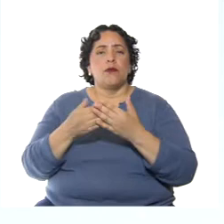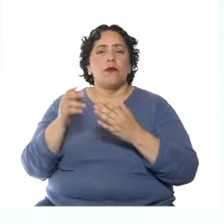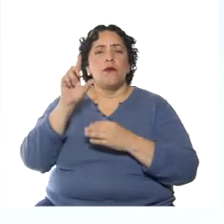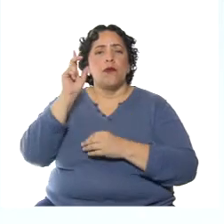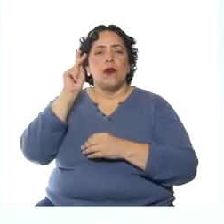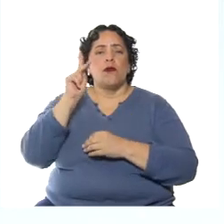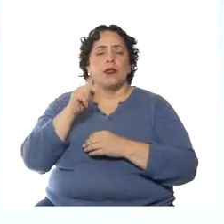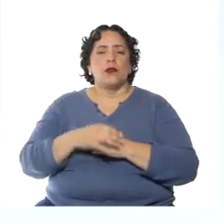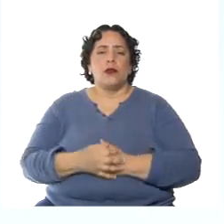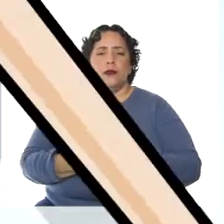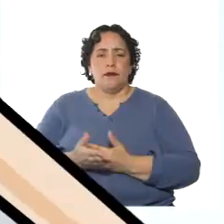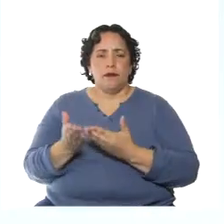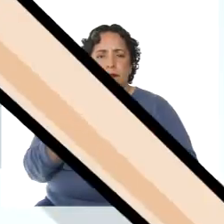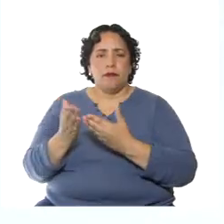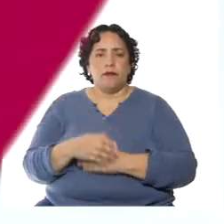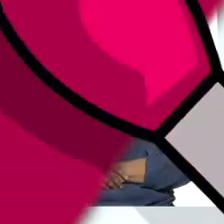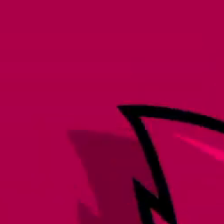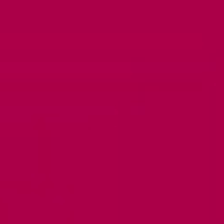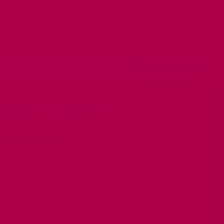profesora Yolibela Ponte.